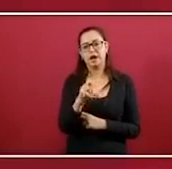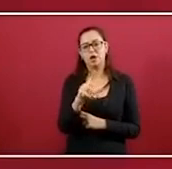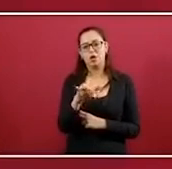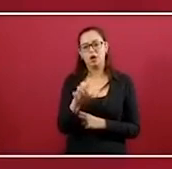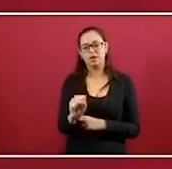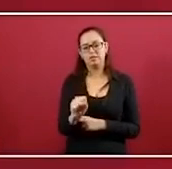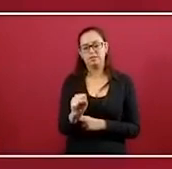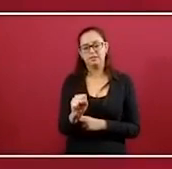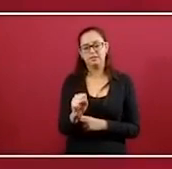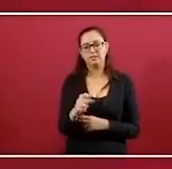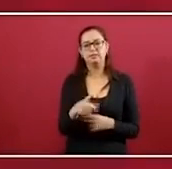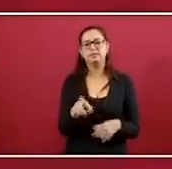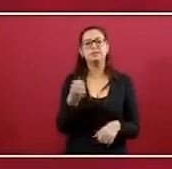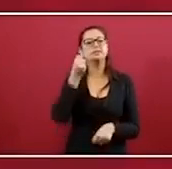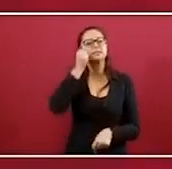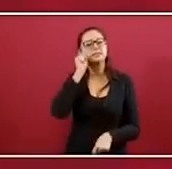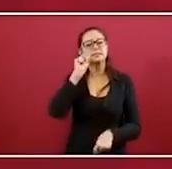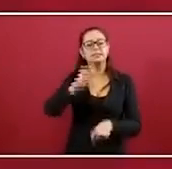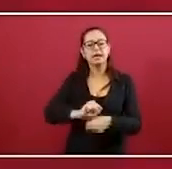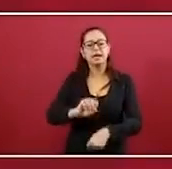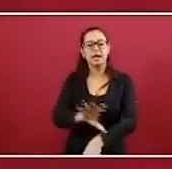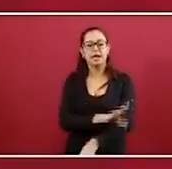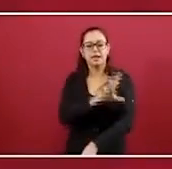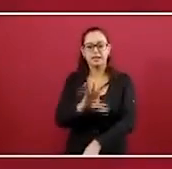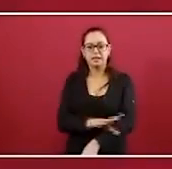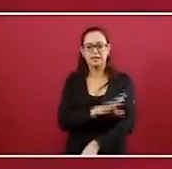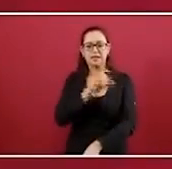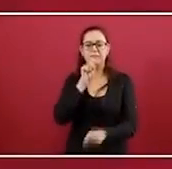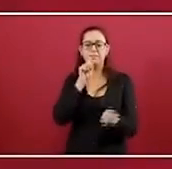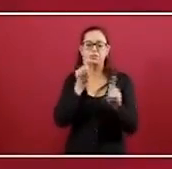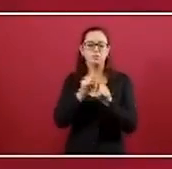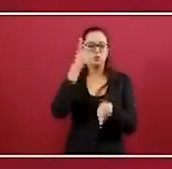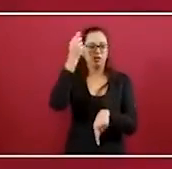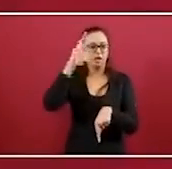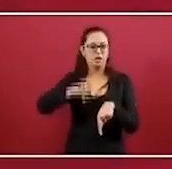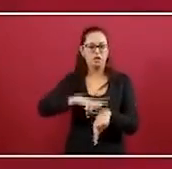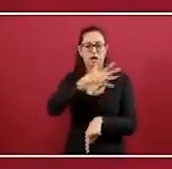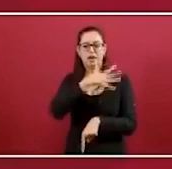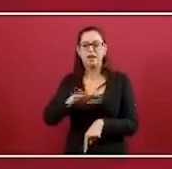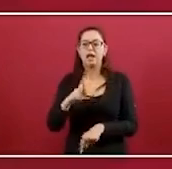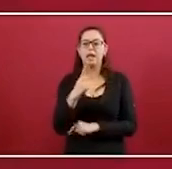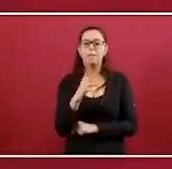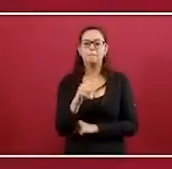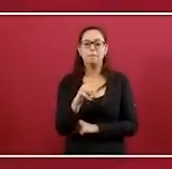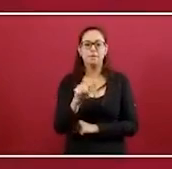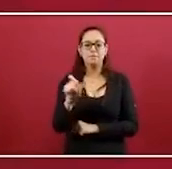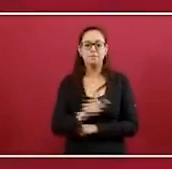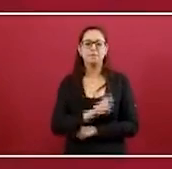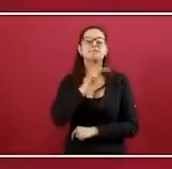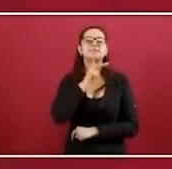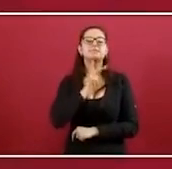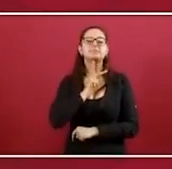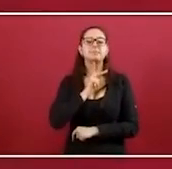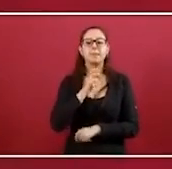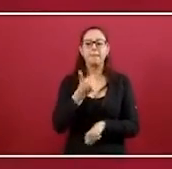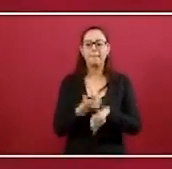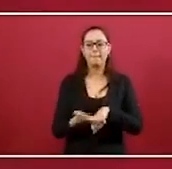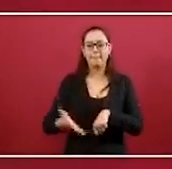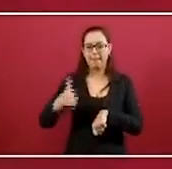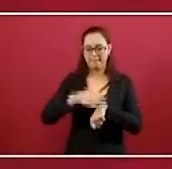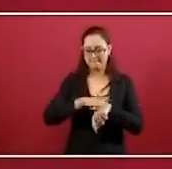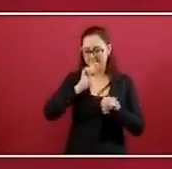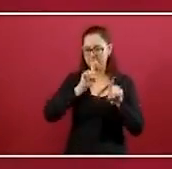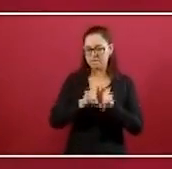Garza, que fue secretario de Energía y director general de Pemex, en la administración de